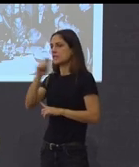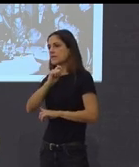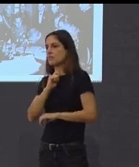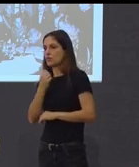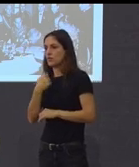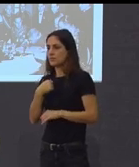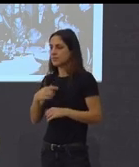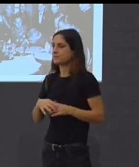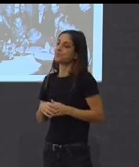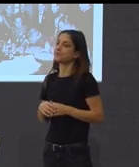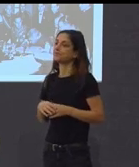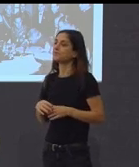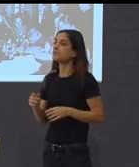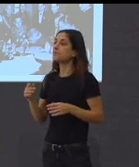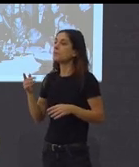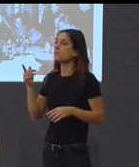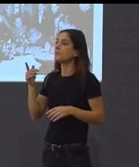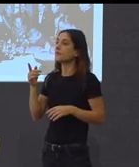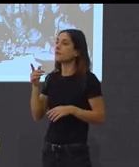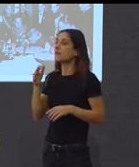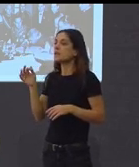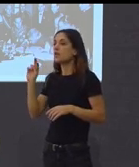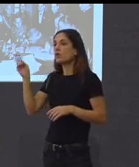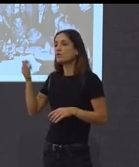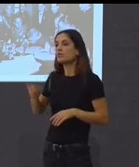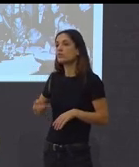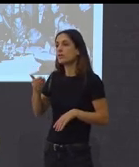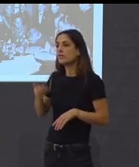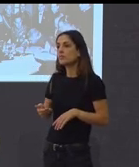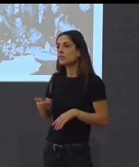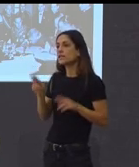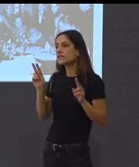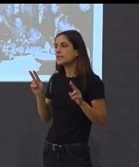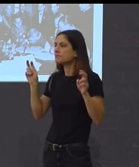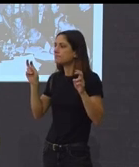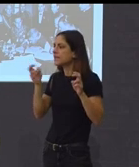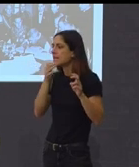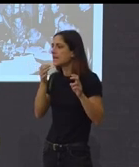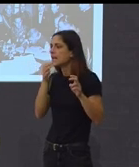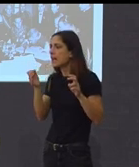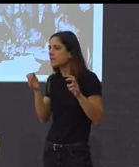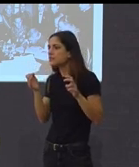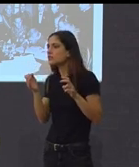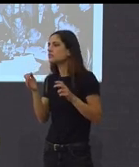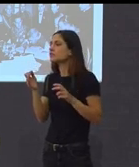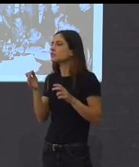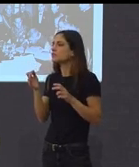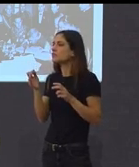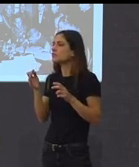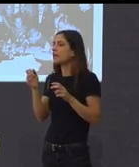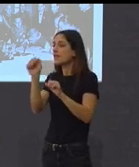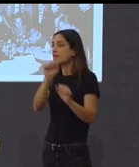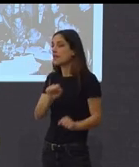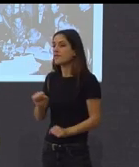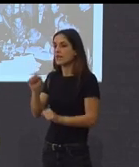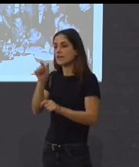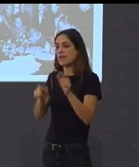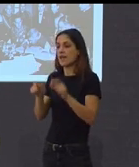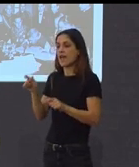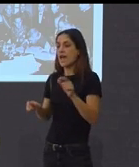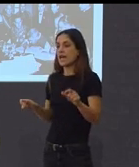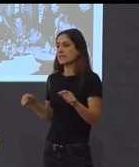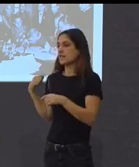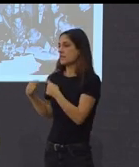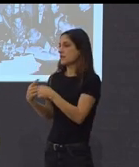interior, que é o máis importante, o relato de cruzada é un relato exhibido e defendido polos tradicionalistas, pola